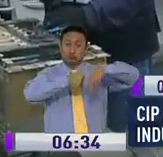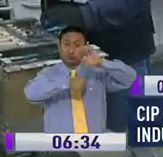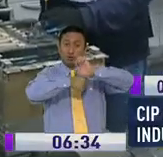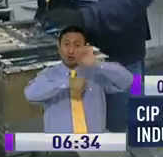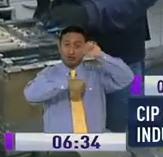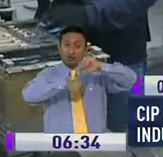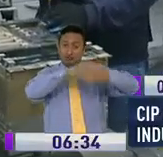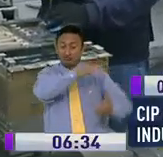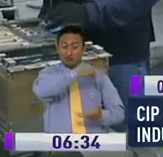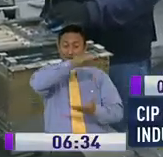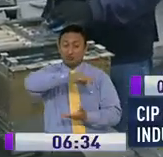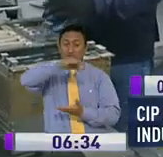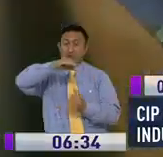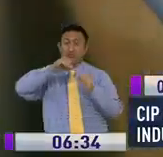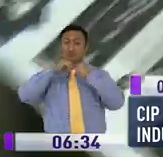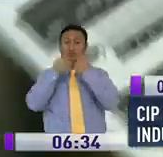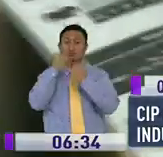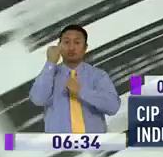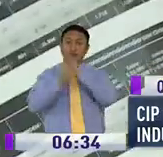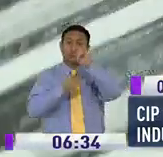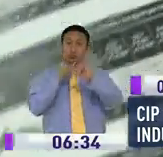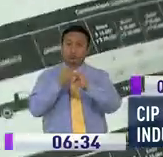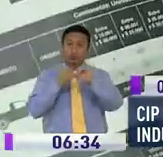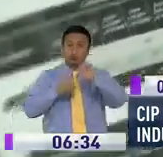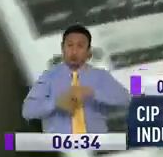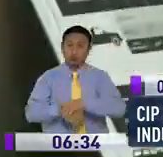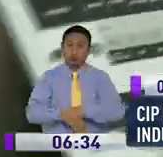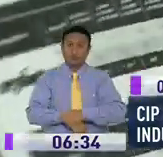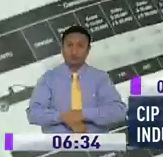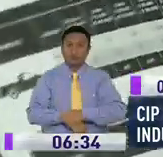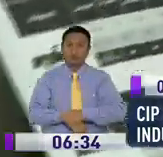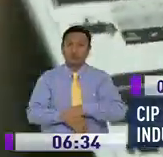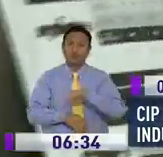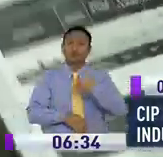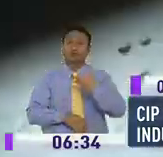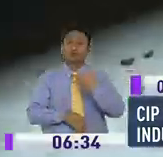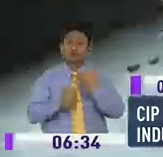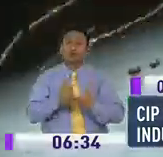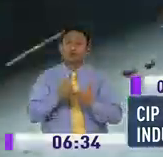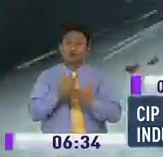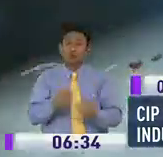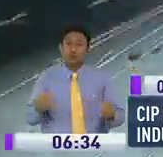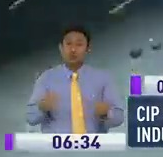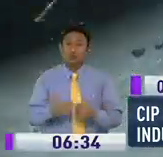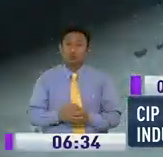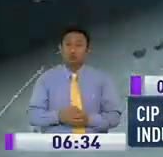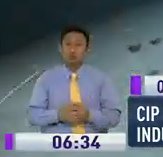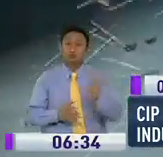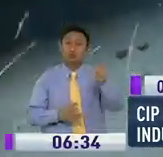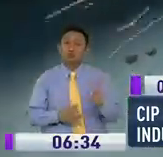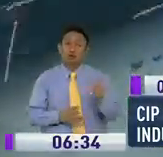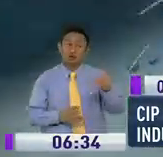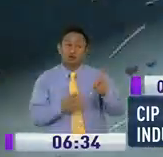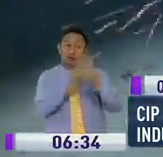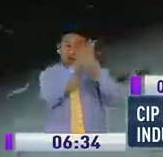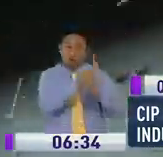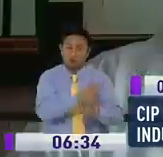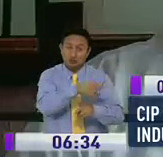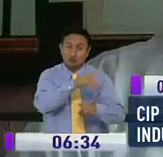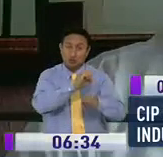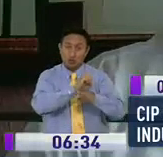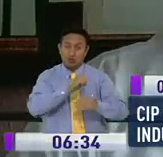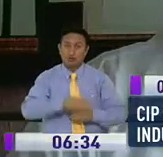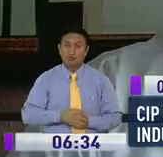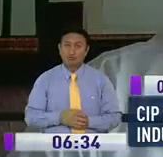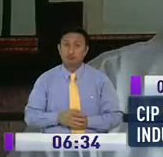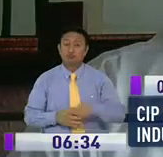y representantes de organismos internacionales la búsqueda de soluciones que protejan al aparato productivo de Ecuador. Y